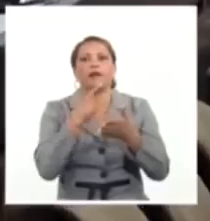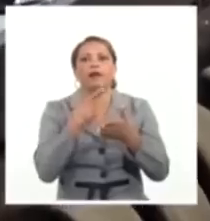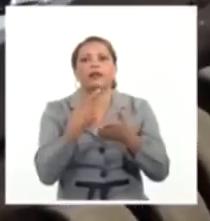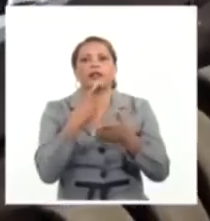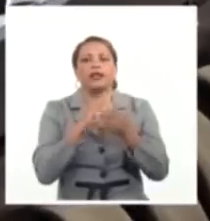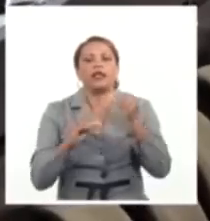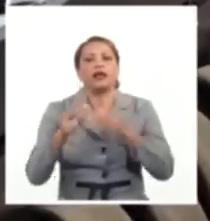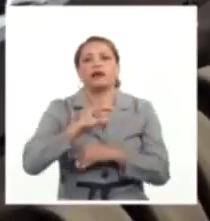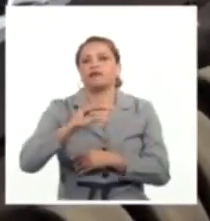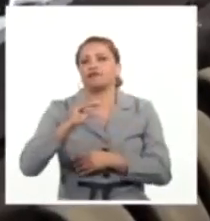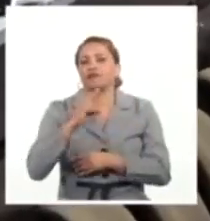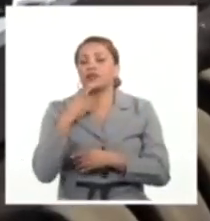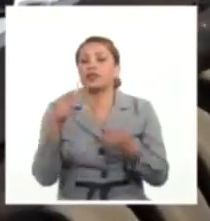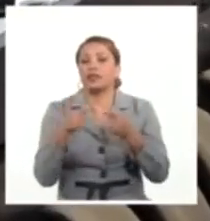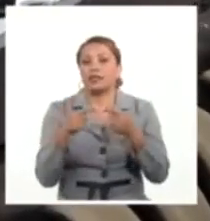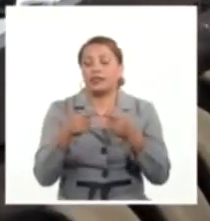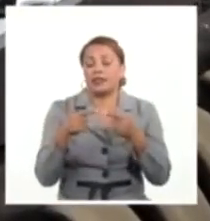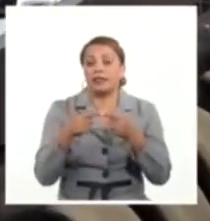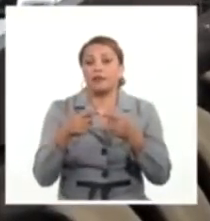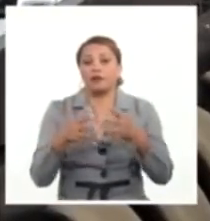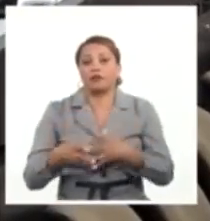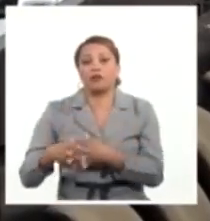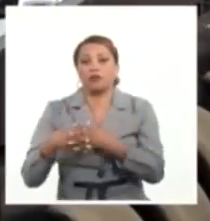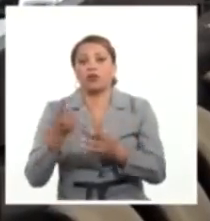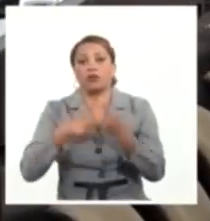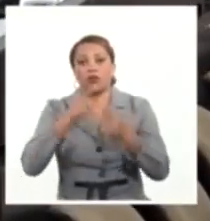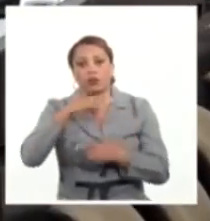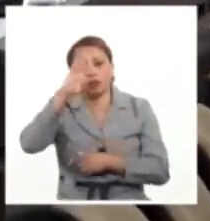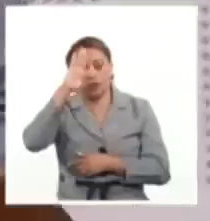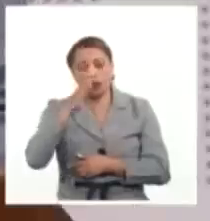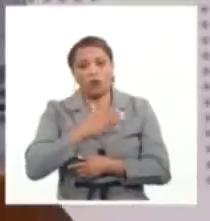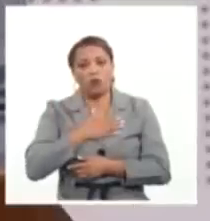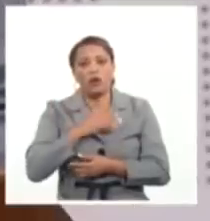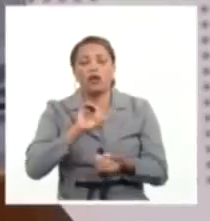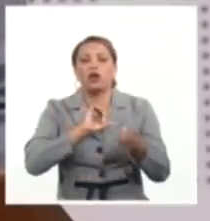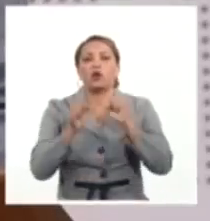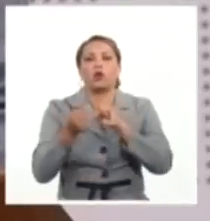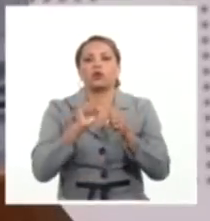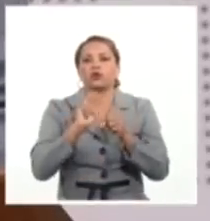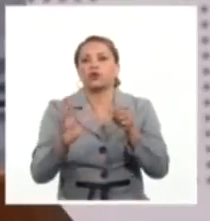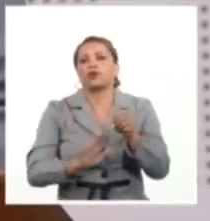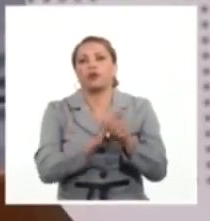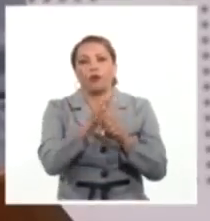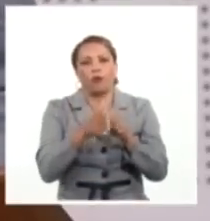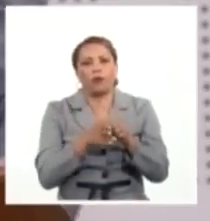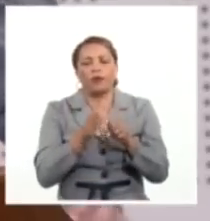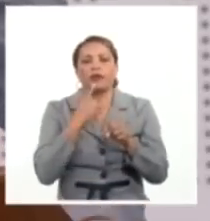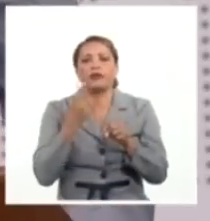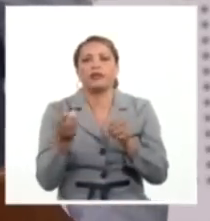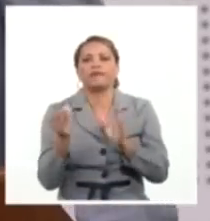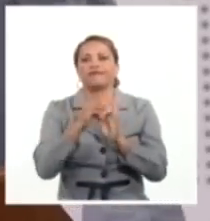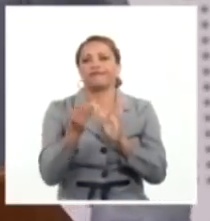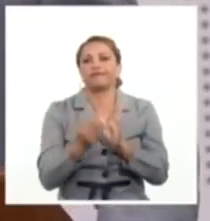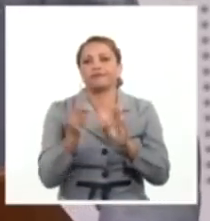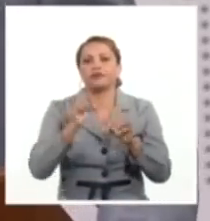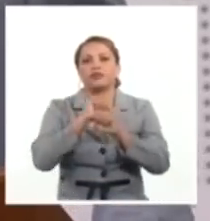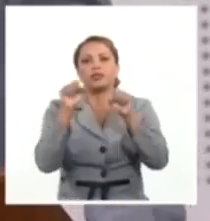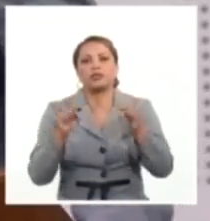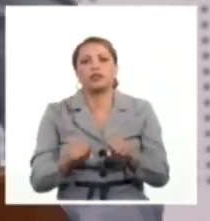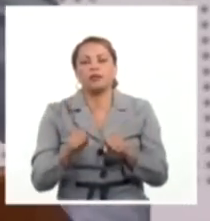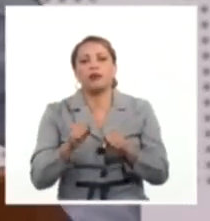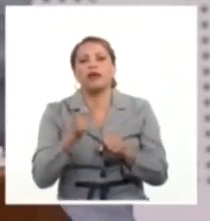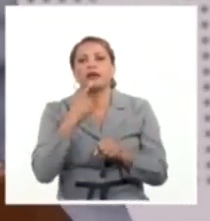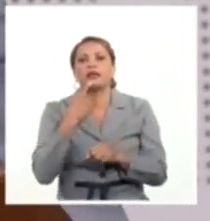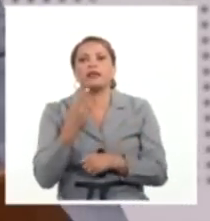ideológica del enemigo, el desarrollo de la estrategia para controlar la epidemia de la COVID, la implementación del sistema de gestión de